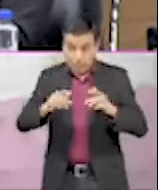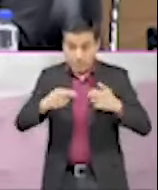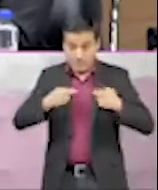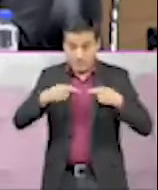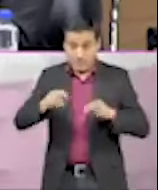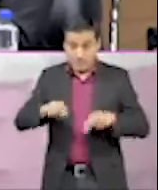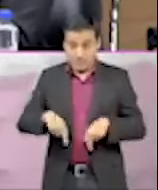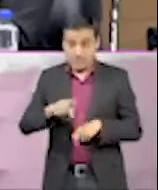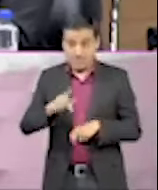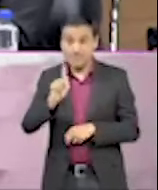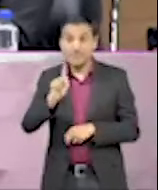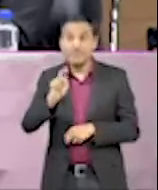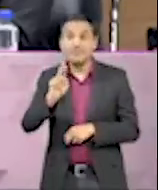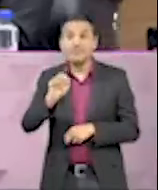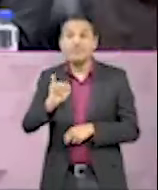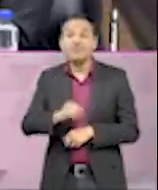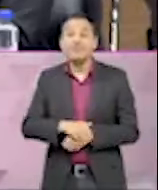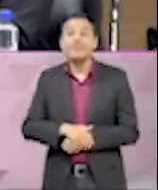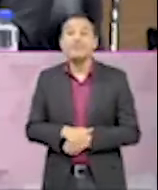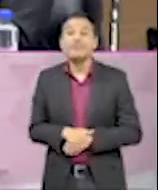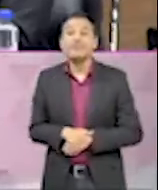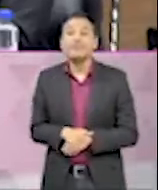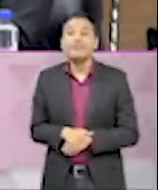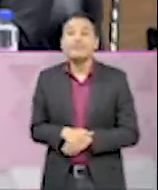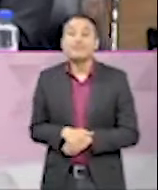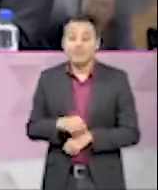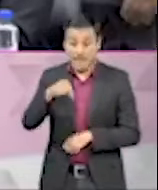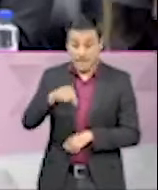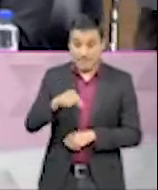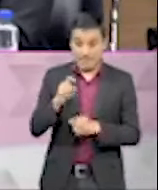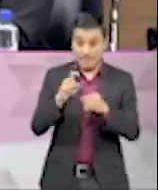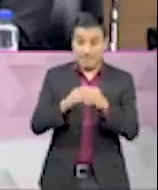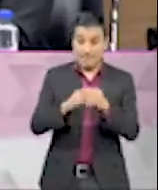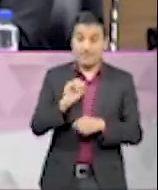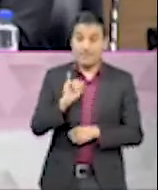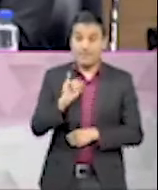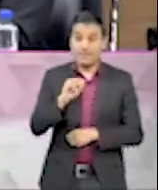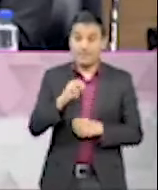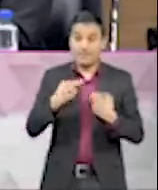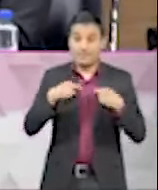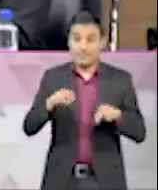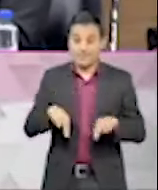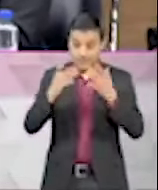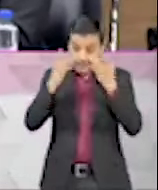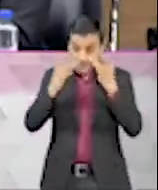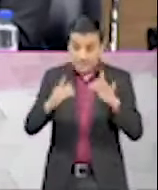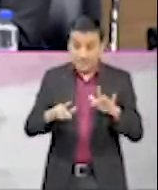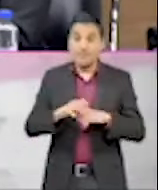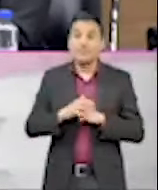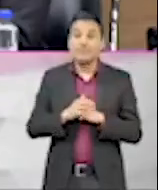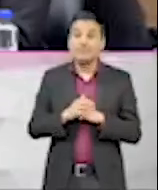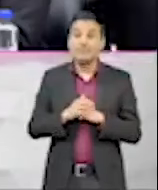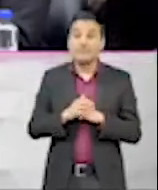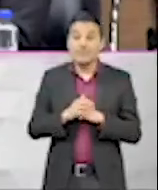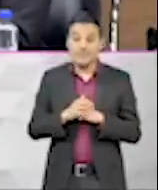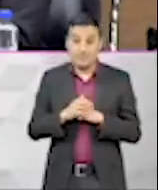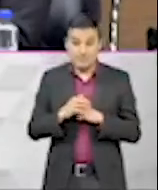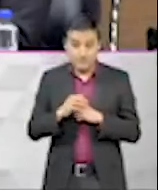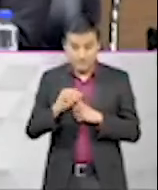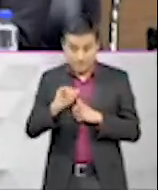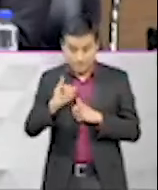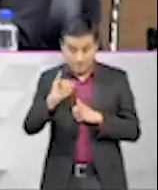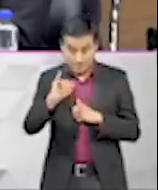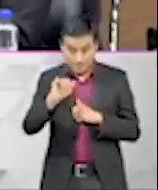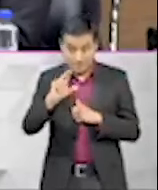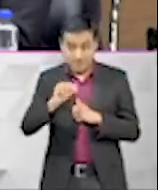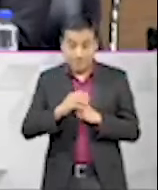este Consejo General del Instituto Nacional Electoral? Porque si no asiste,